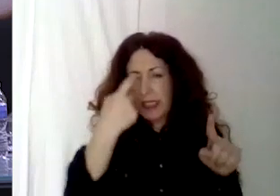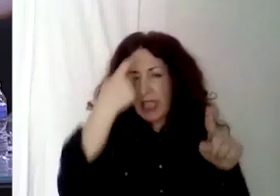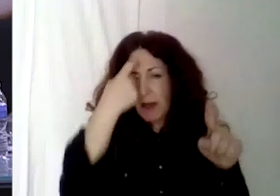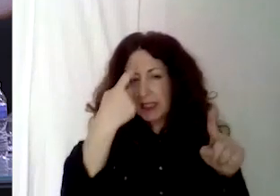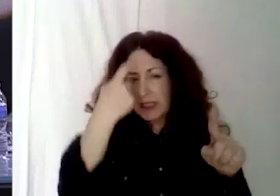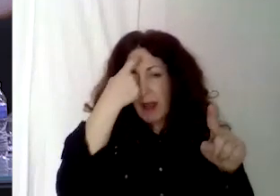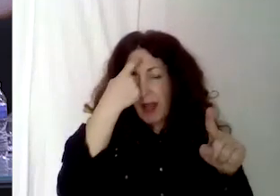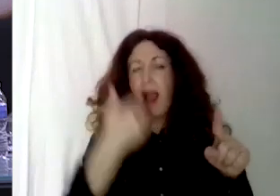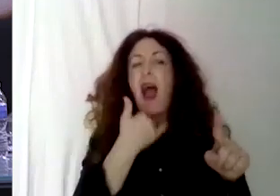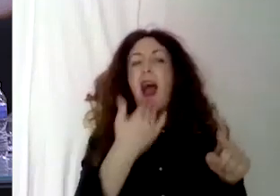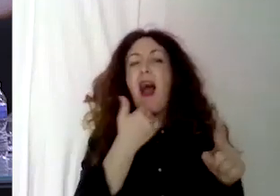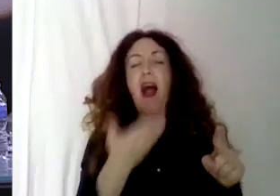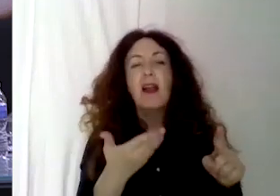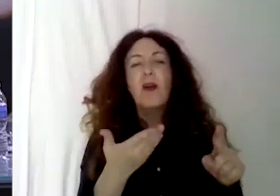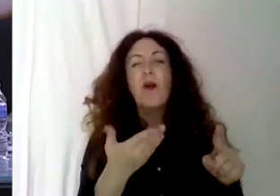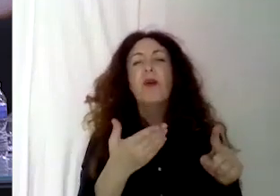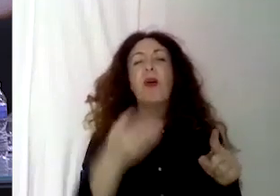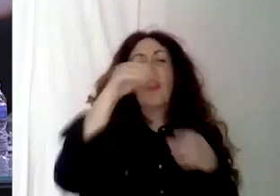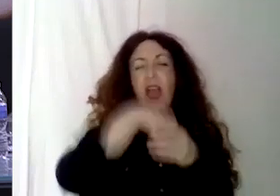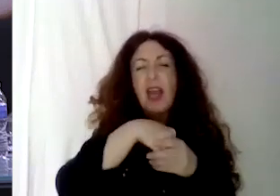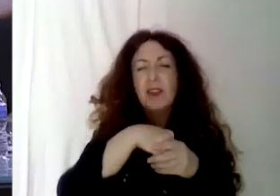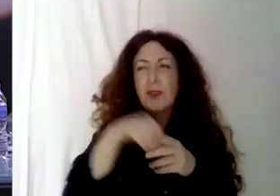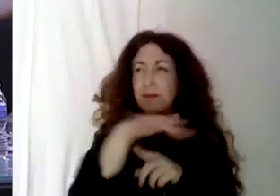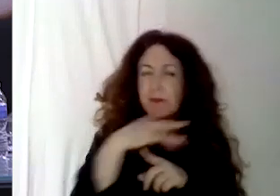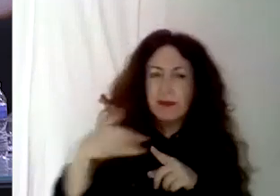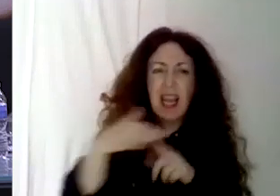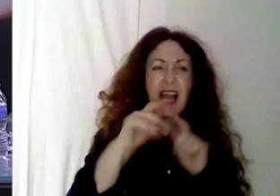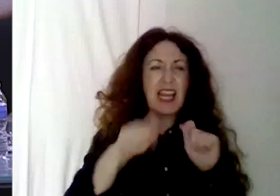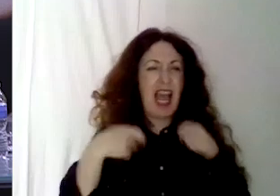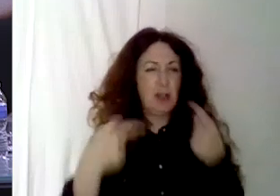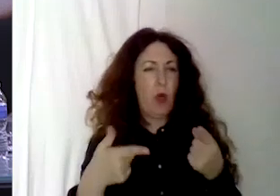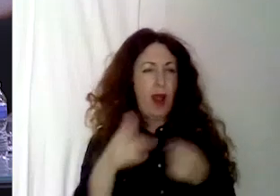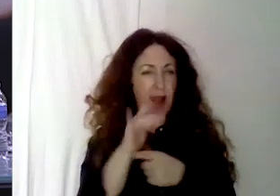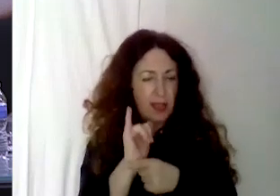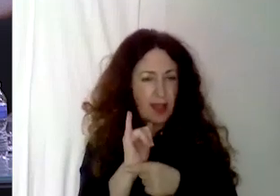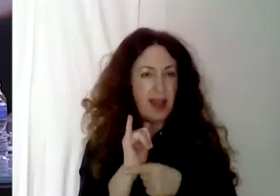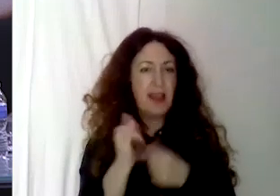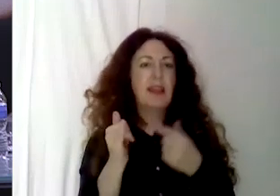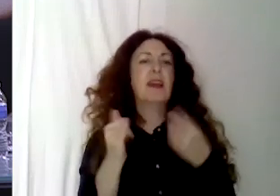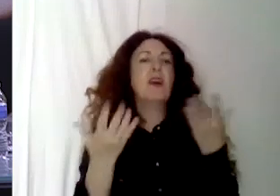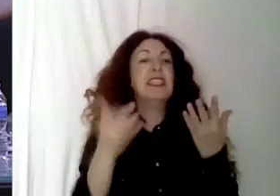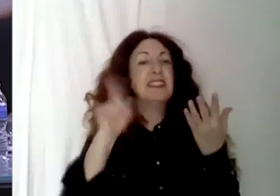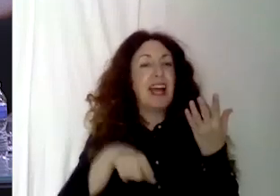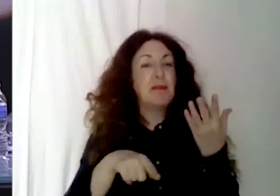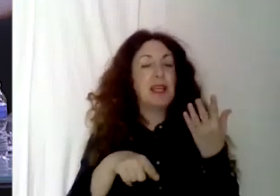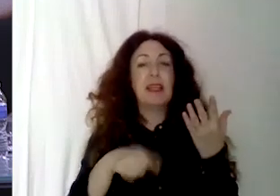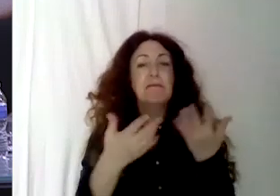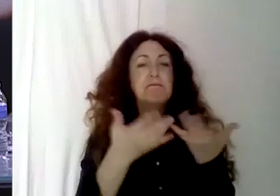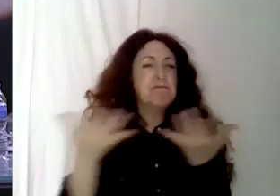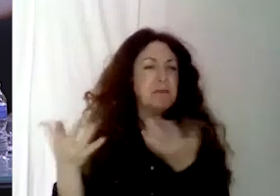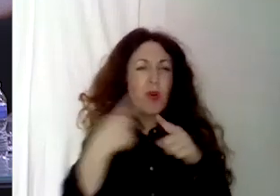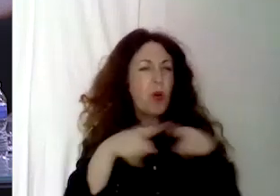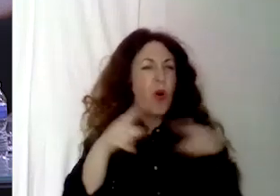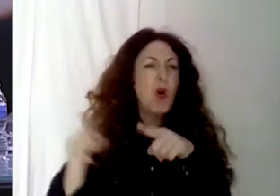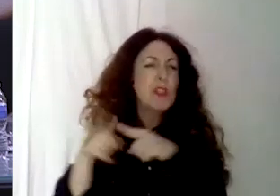la naturaleza. Está en el territorio que se está investigando en cualquier aspecto